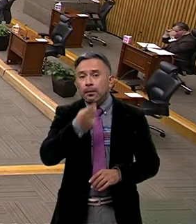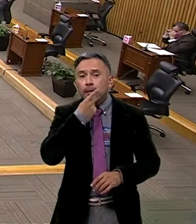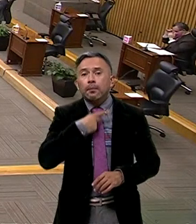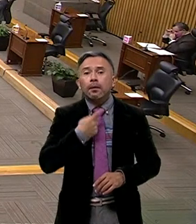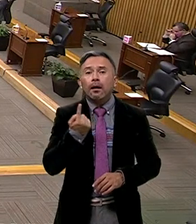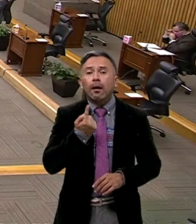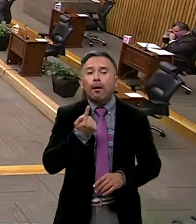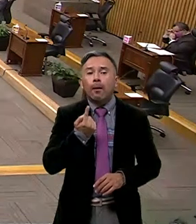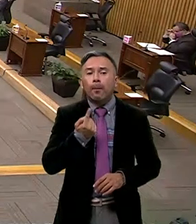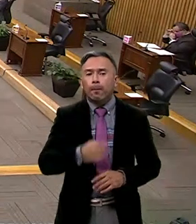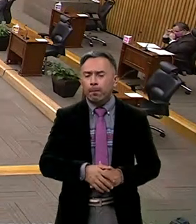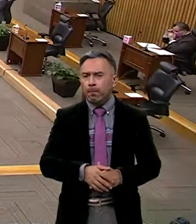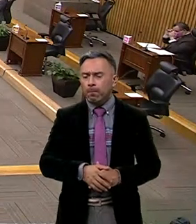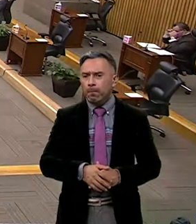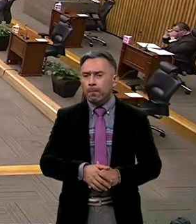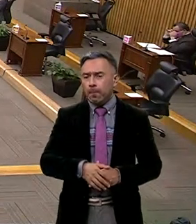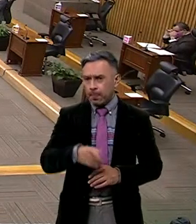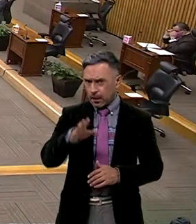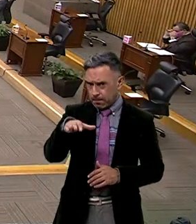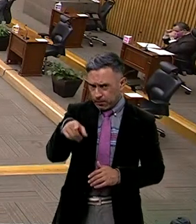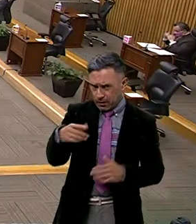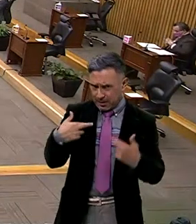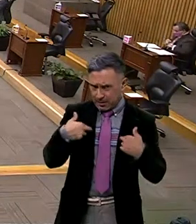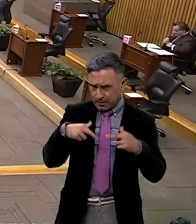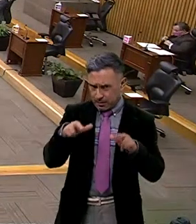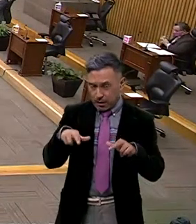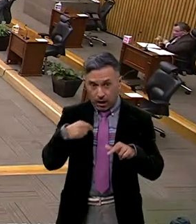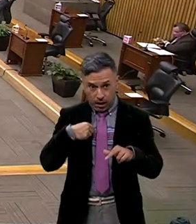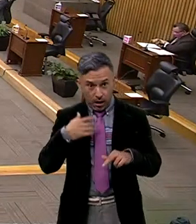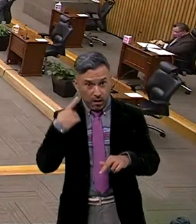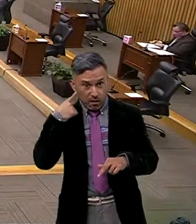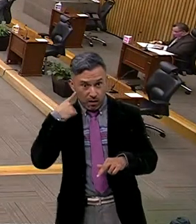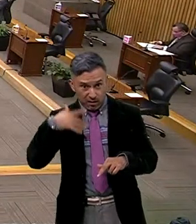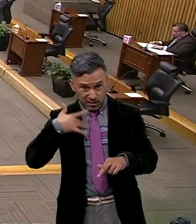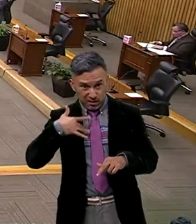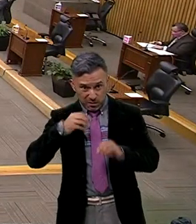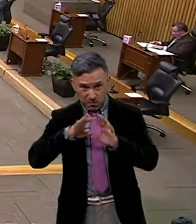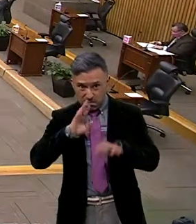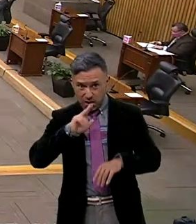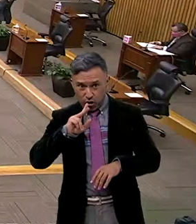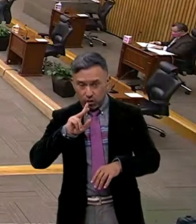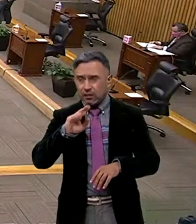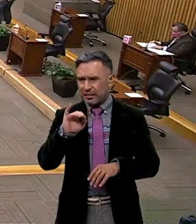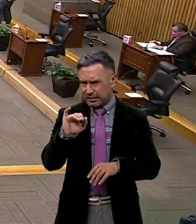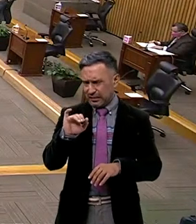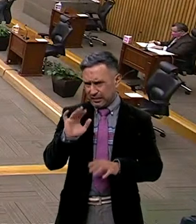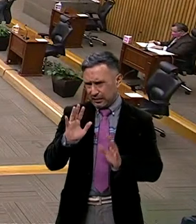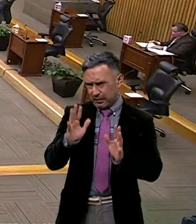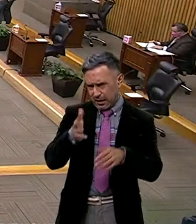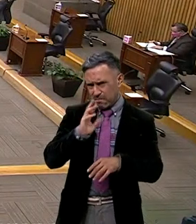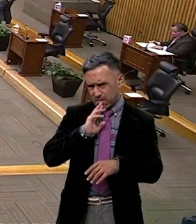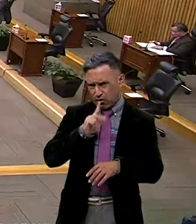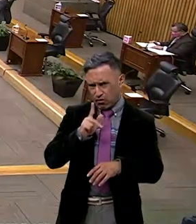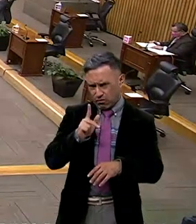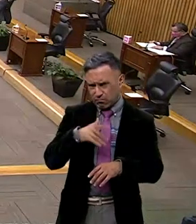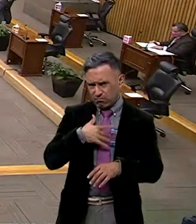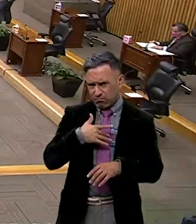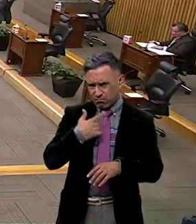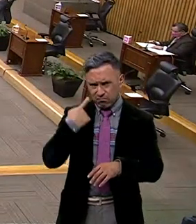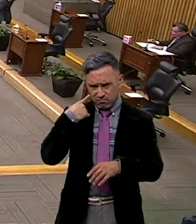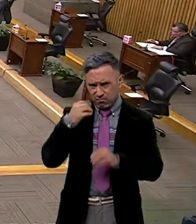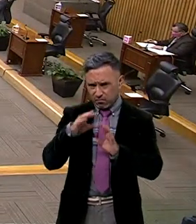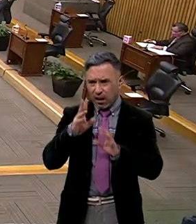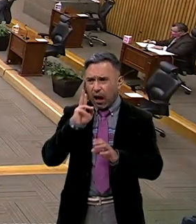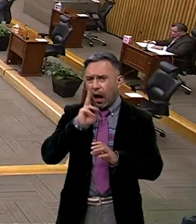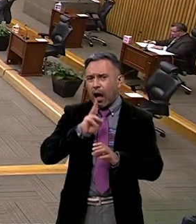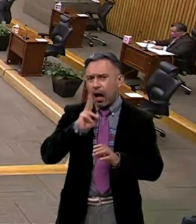no sé si el señor representante es conectarse si se escucha ahora un poco mejor si pueden podemos intentar para que